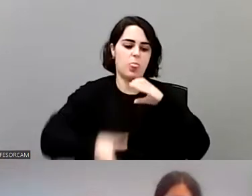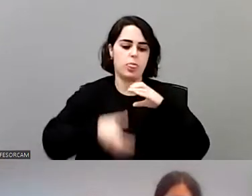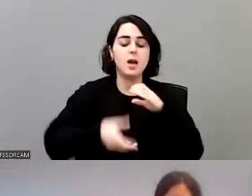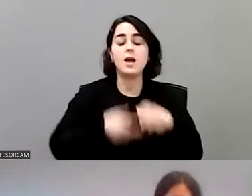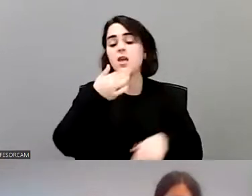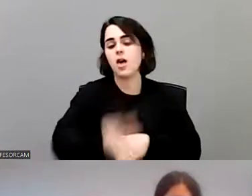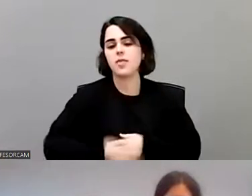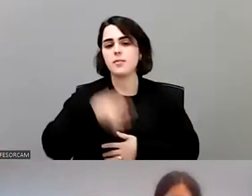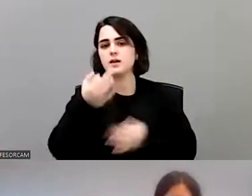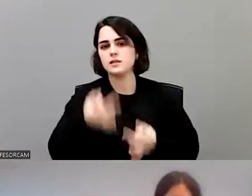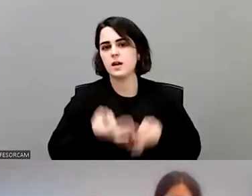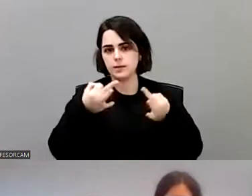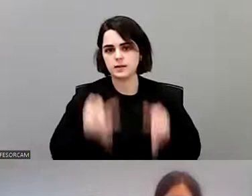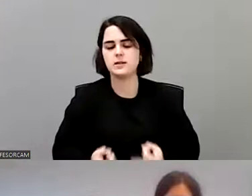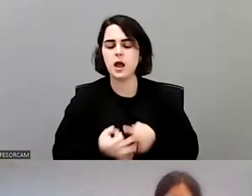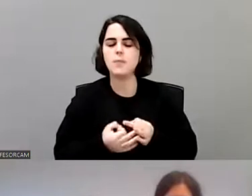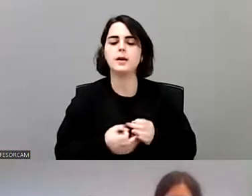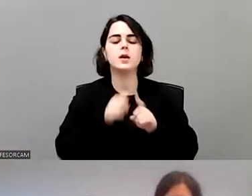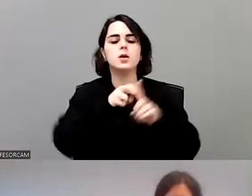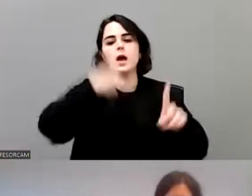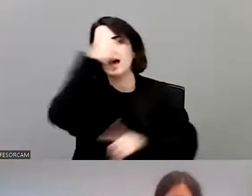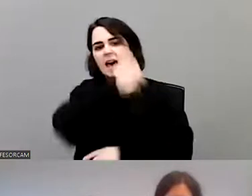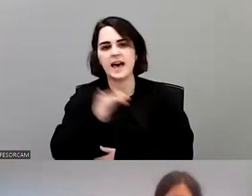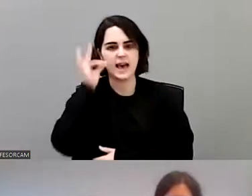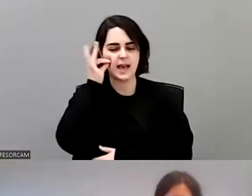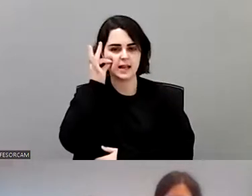supuesto, la perspectiva de género que nos va a hablar